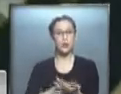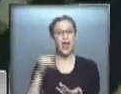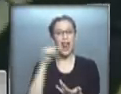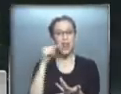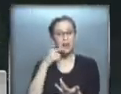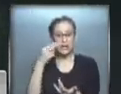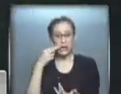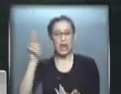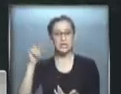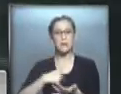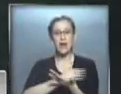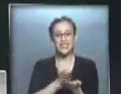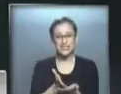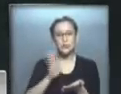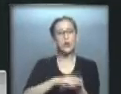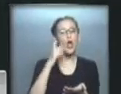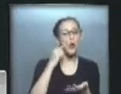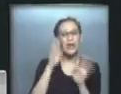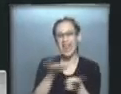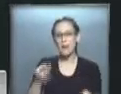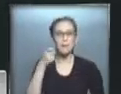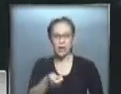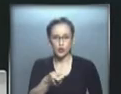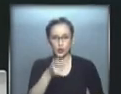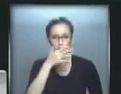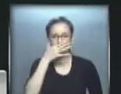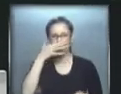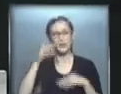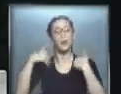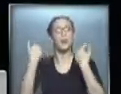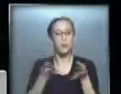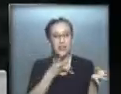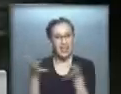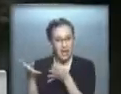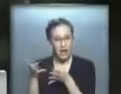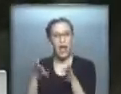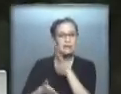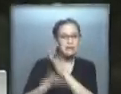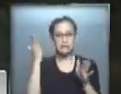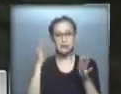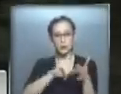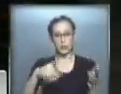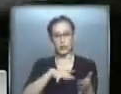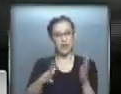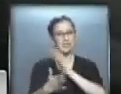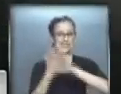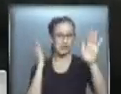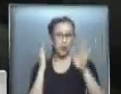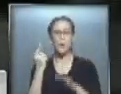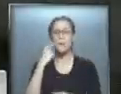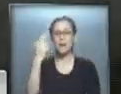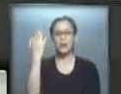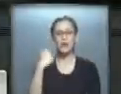que participó en la matanza de hombres y niños tras la guerra escapó primero a buenos aires y luego en